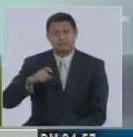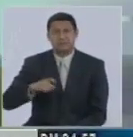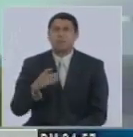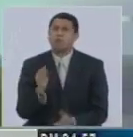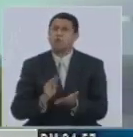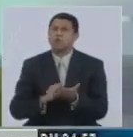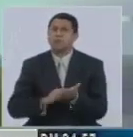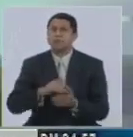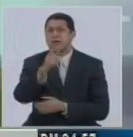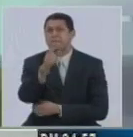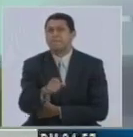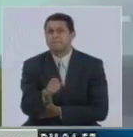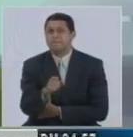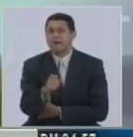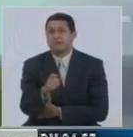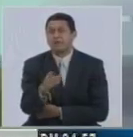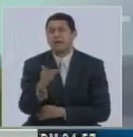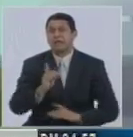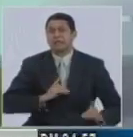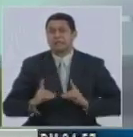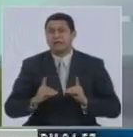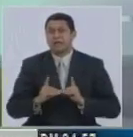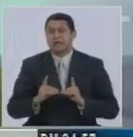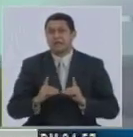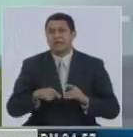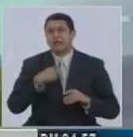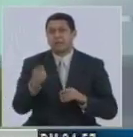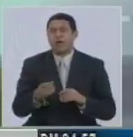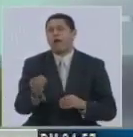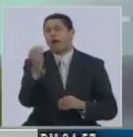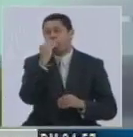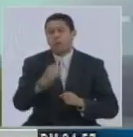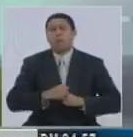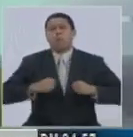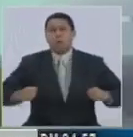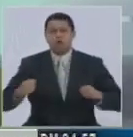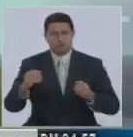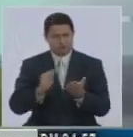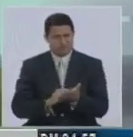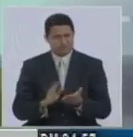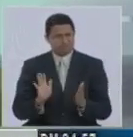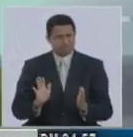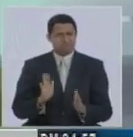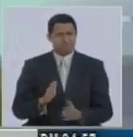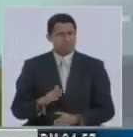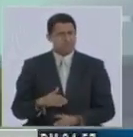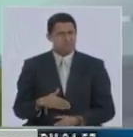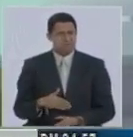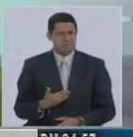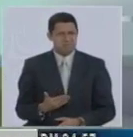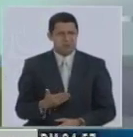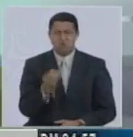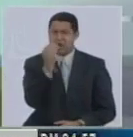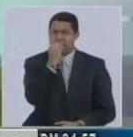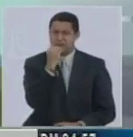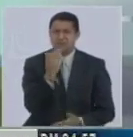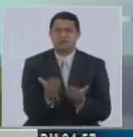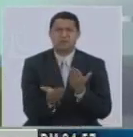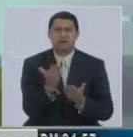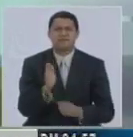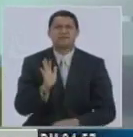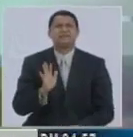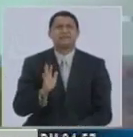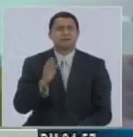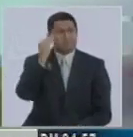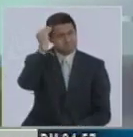veces las personas que realizan dieta lo que hacen es un efecto rebote. Entonces, ¿qué podría ser una alimentación balanceada? Sí, la